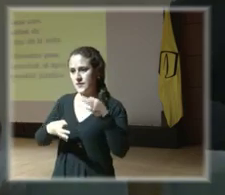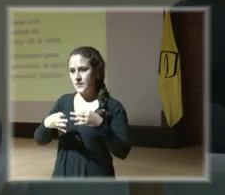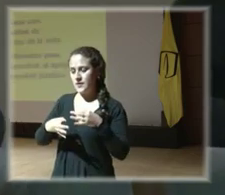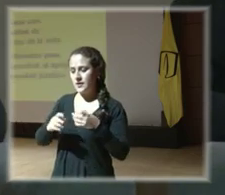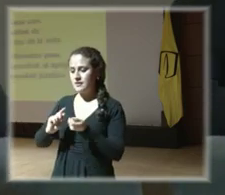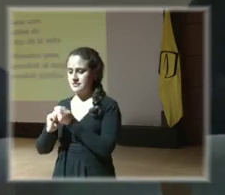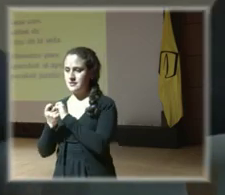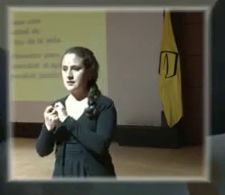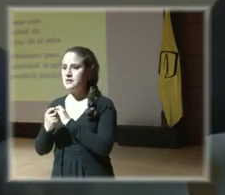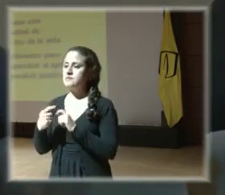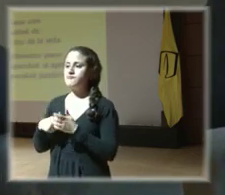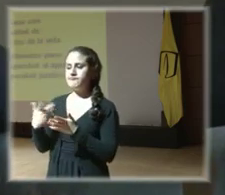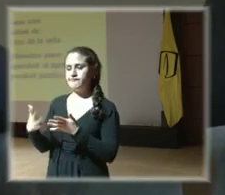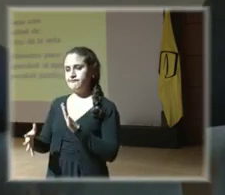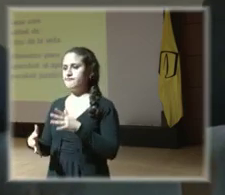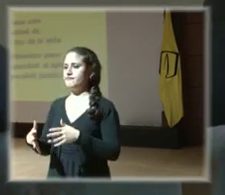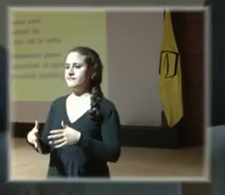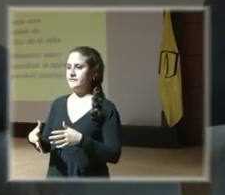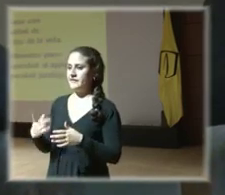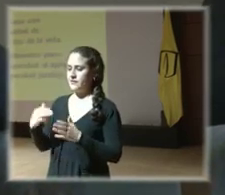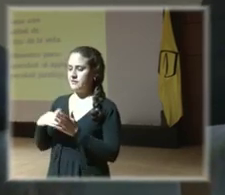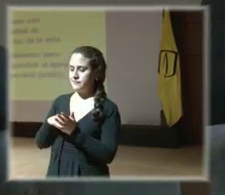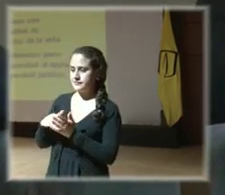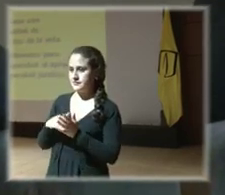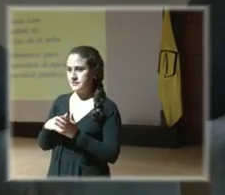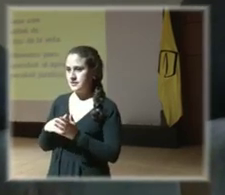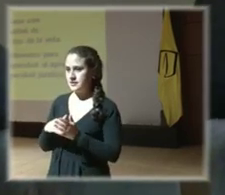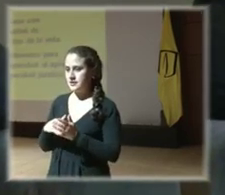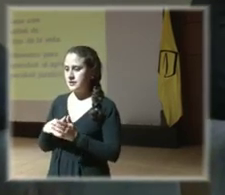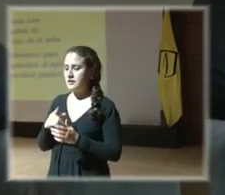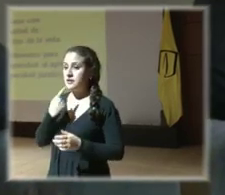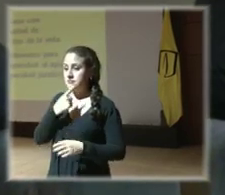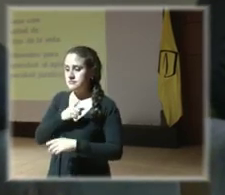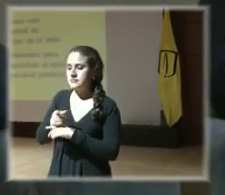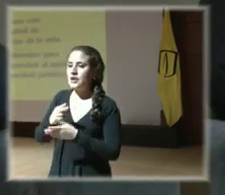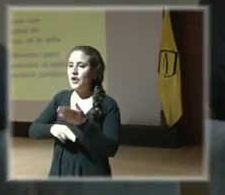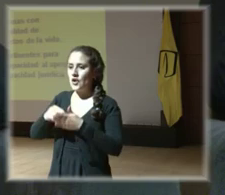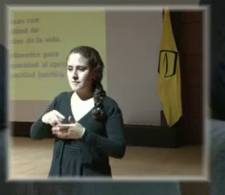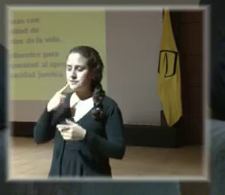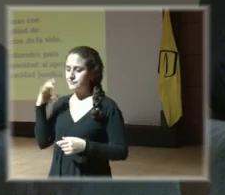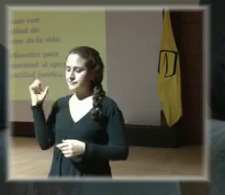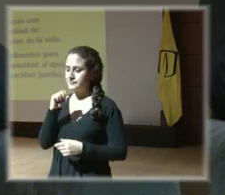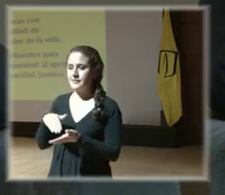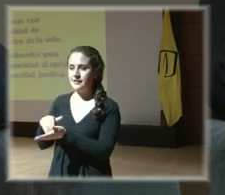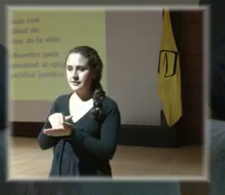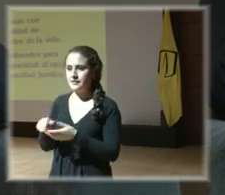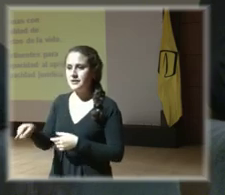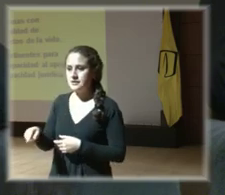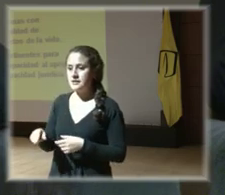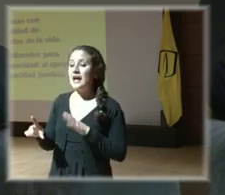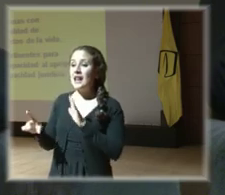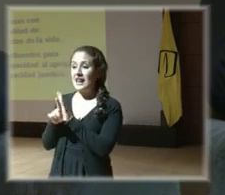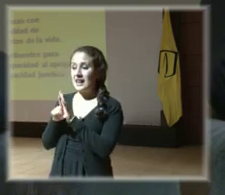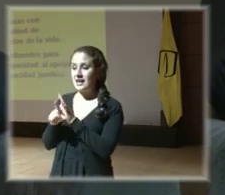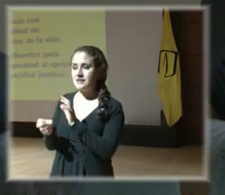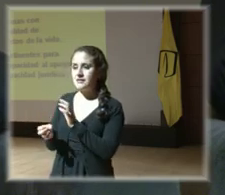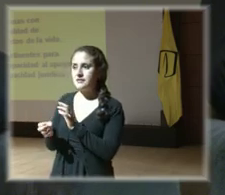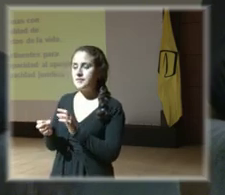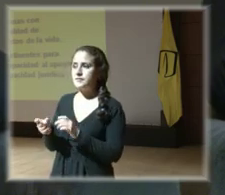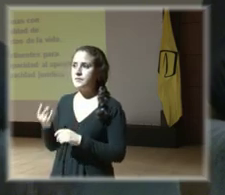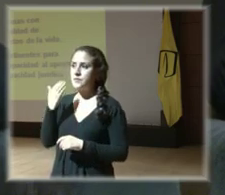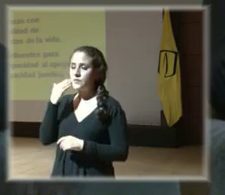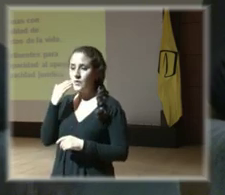serias inconsistencias, no solo con la misma ley, sino con la convención. La ley fue elaborada después de haber